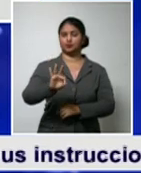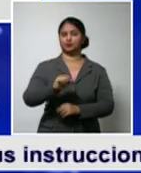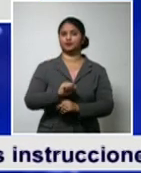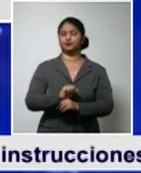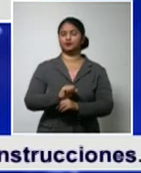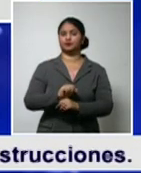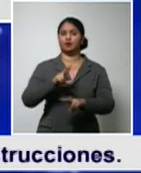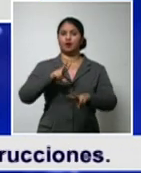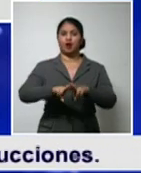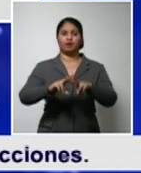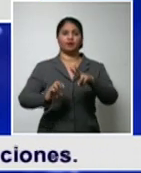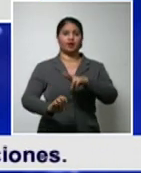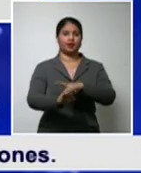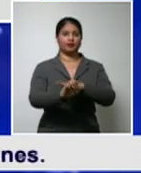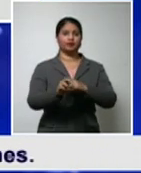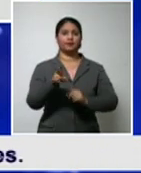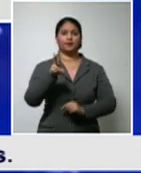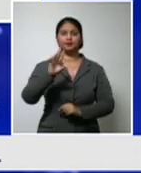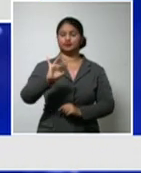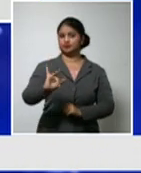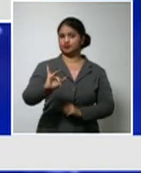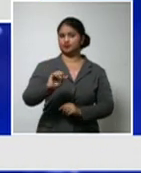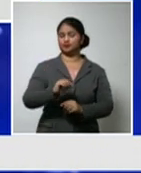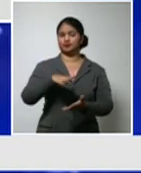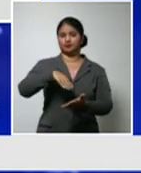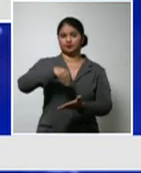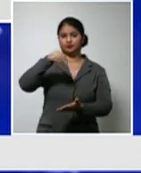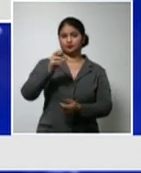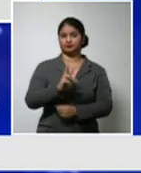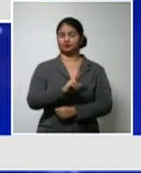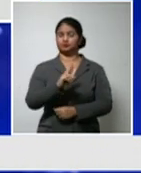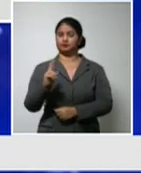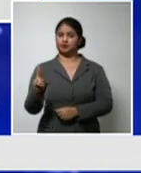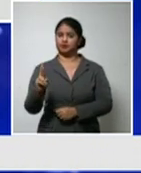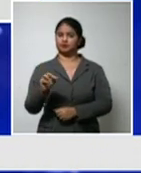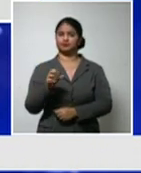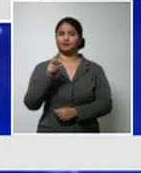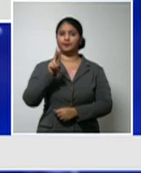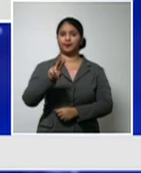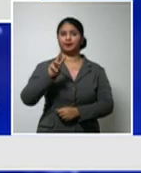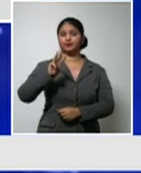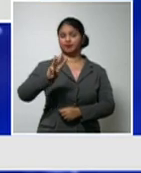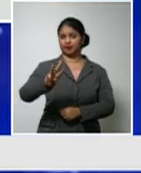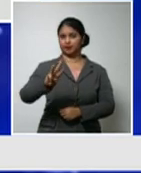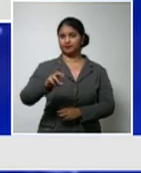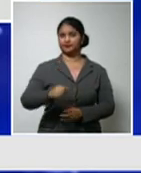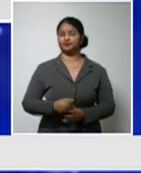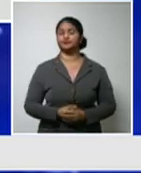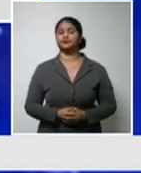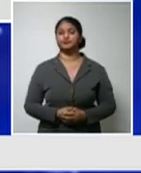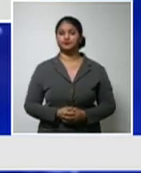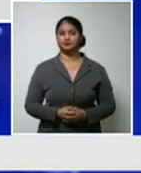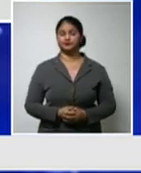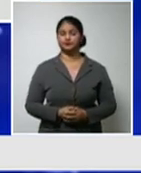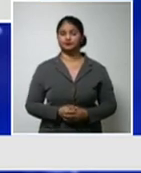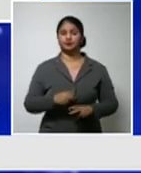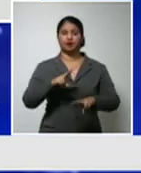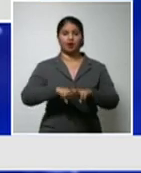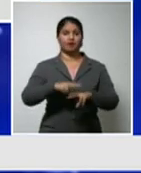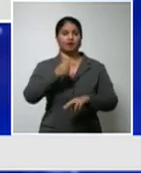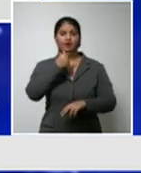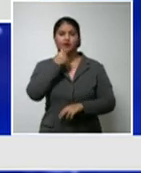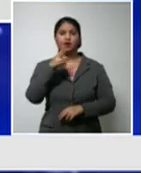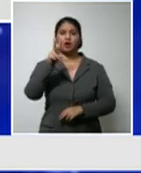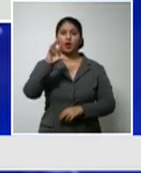del Este 27, Plaza de la Revolución con 23 casos autóctonos, Habana Vieja 20,